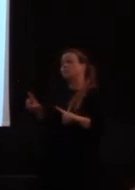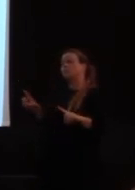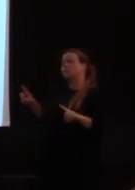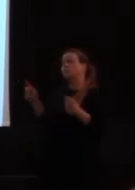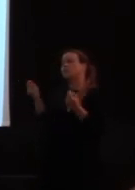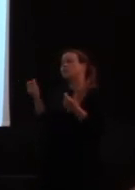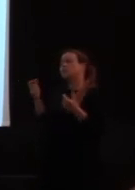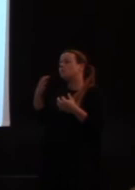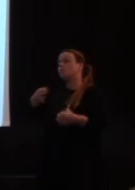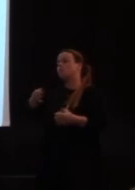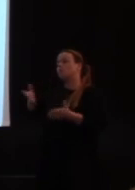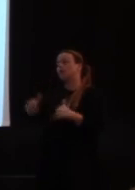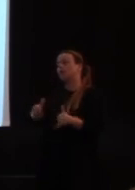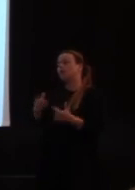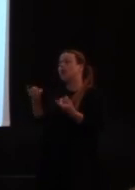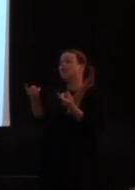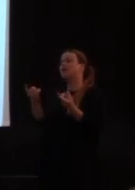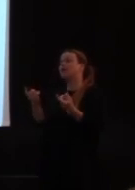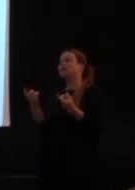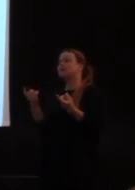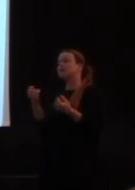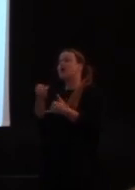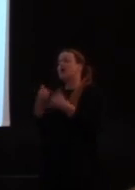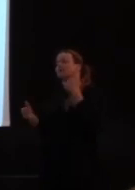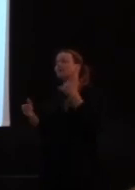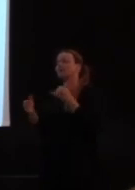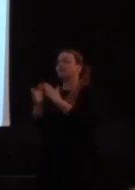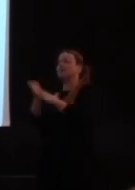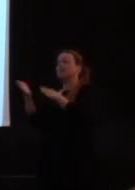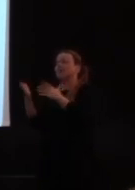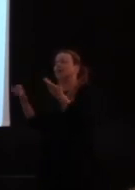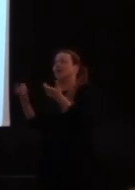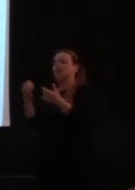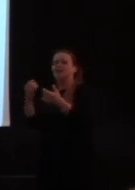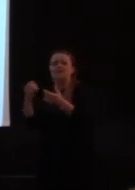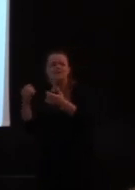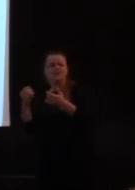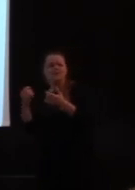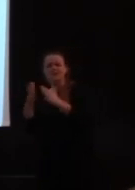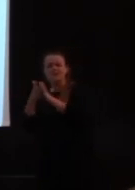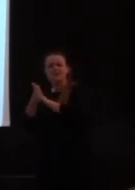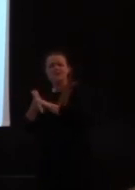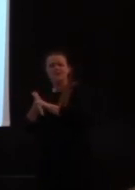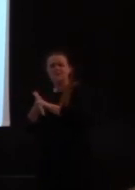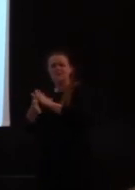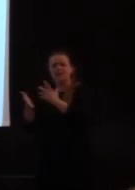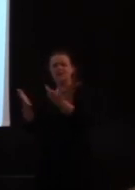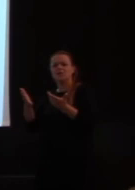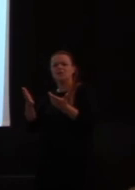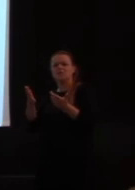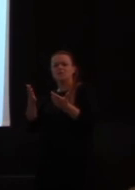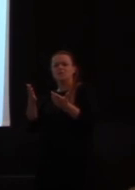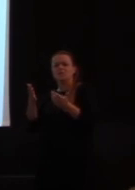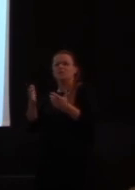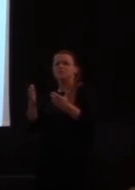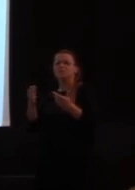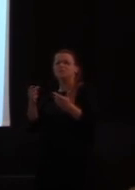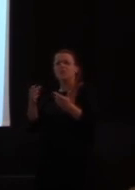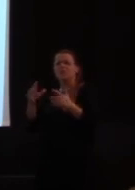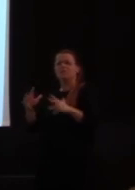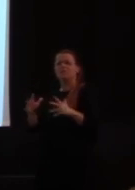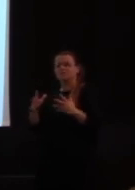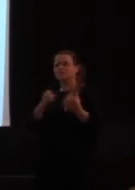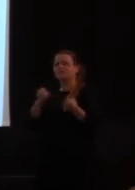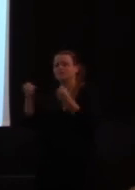Esta inseguridad y digo se siente el rey de los hombres, ¿me entendéis? Eso, ¿no? Intentar salvar la persona